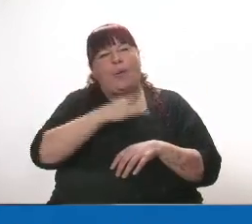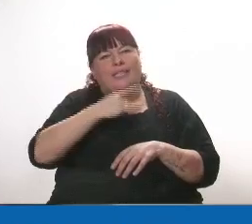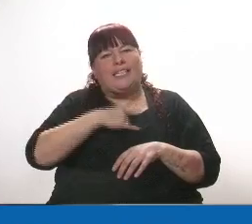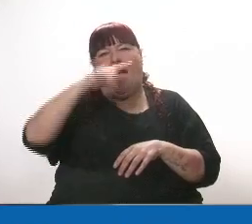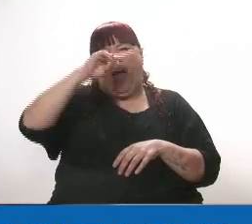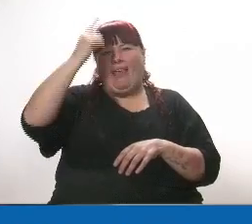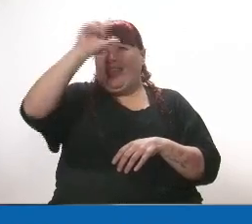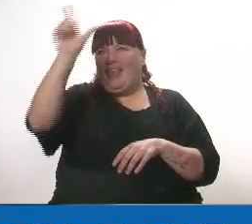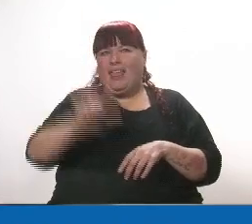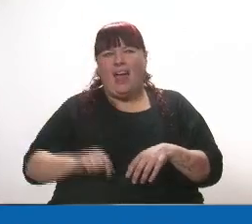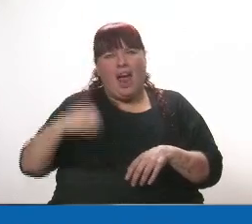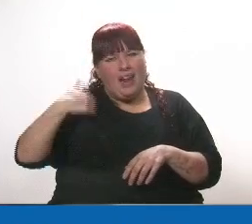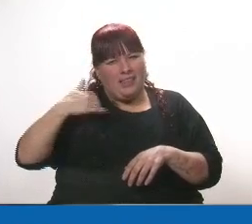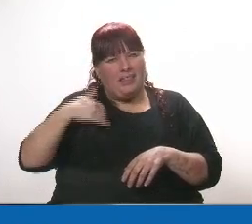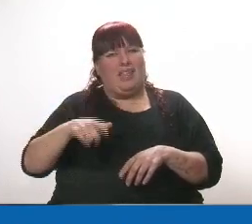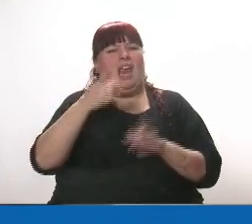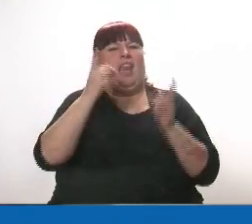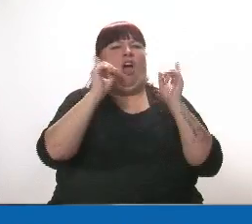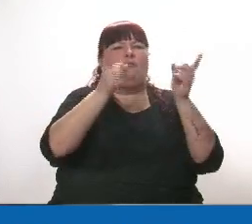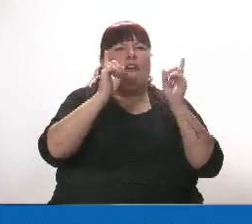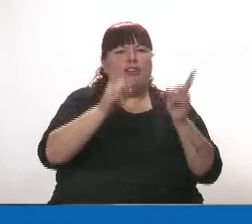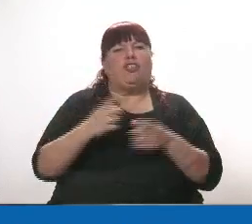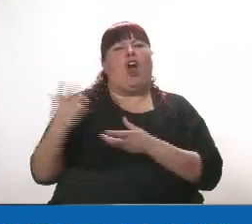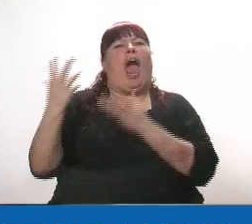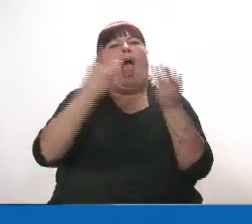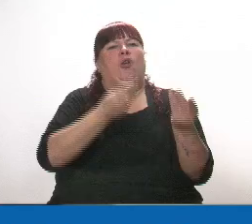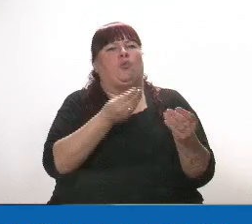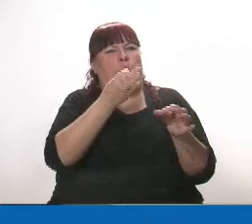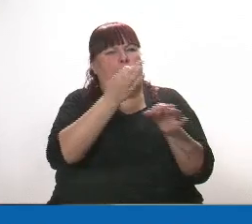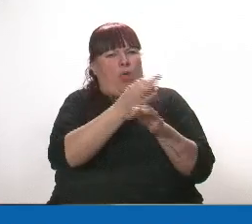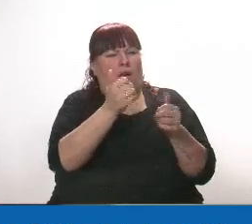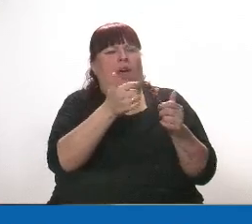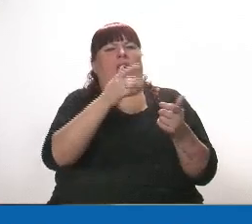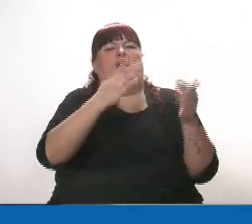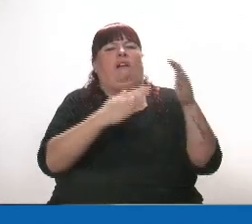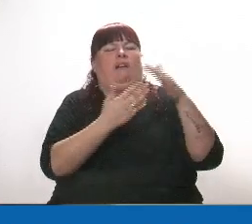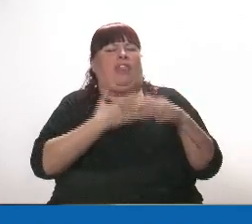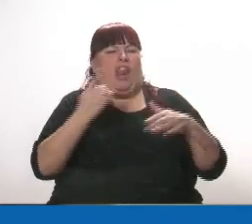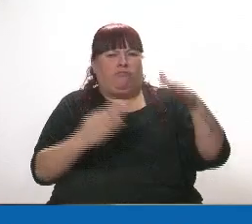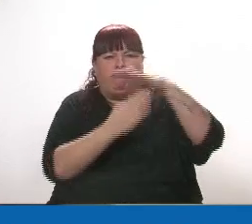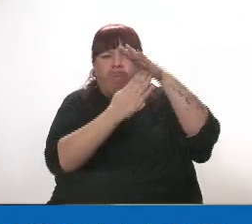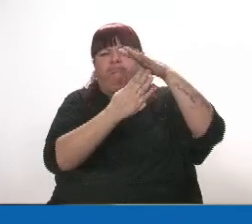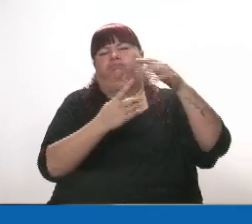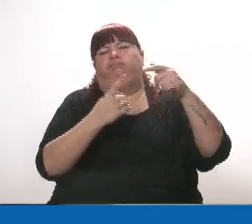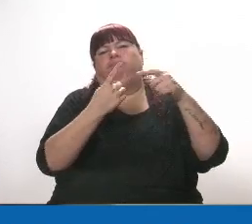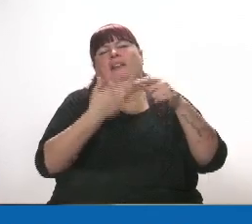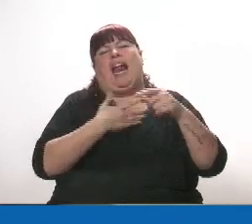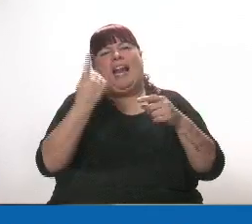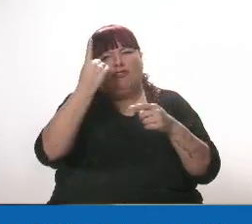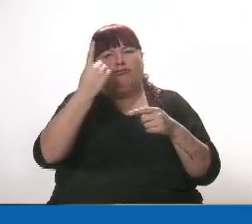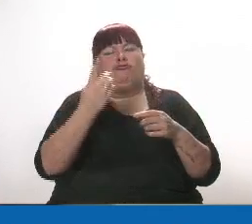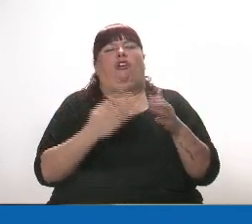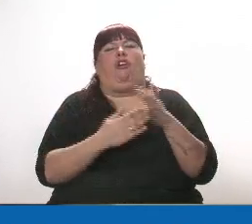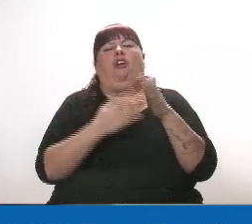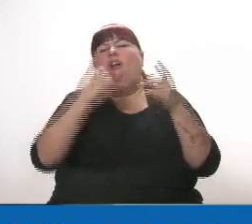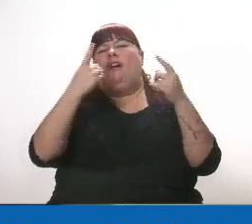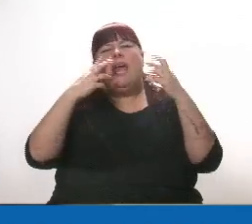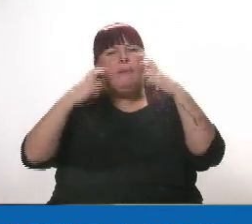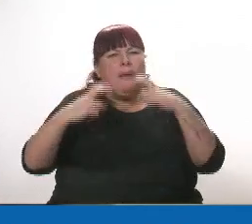nación Argentina esos profesores ayudantes de cátedras decanos eh rectores